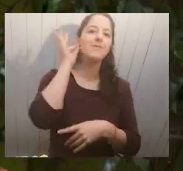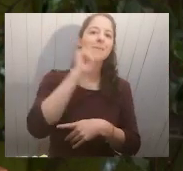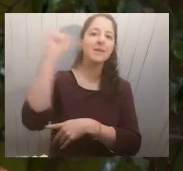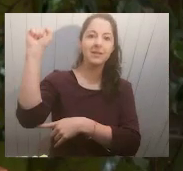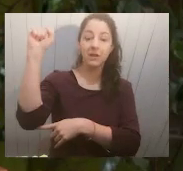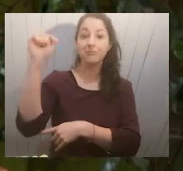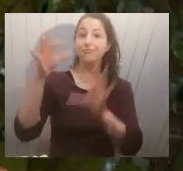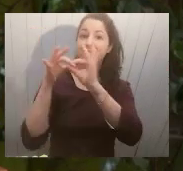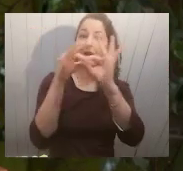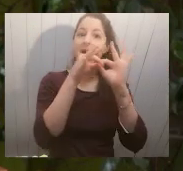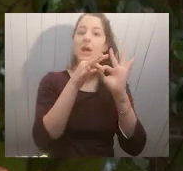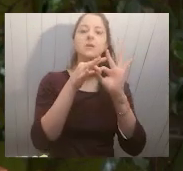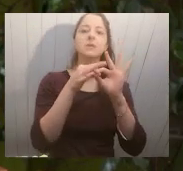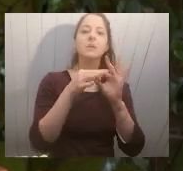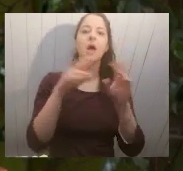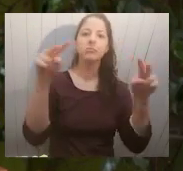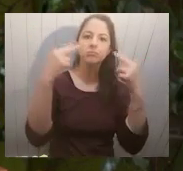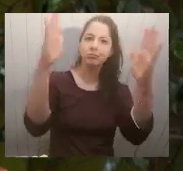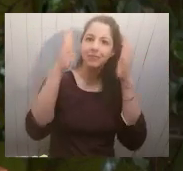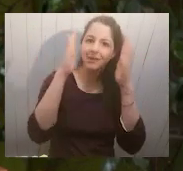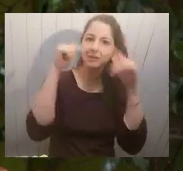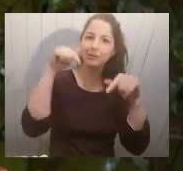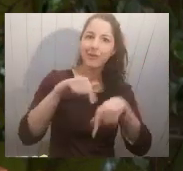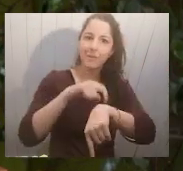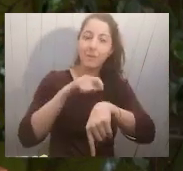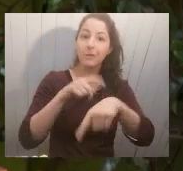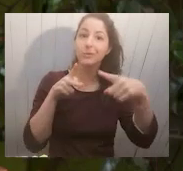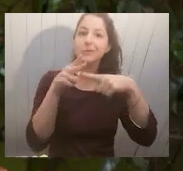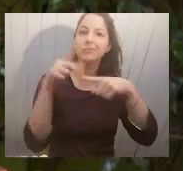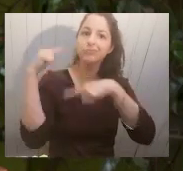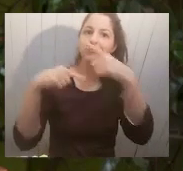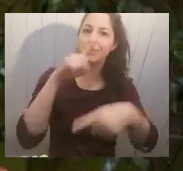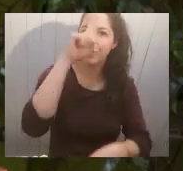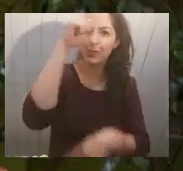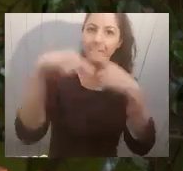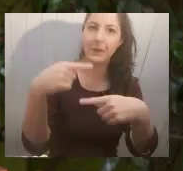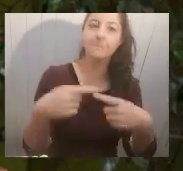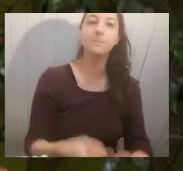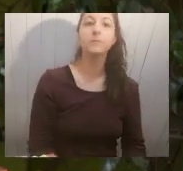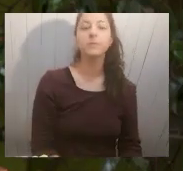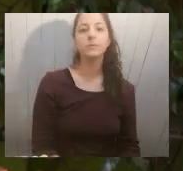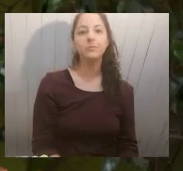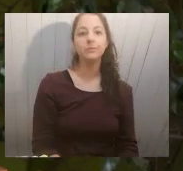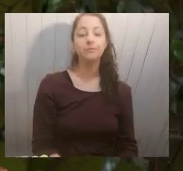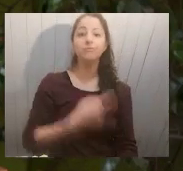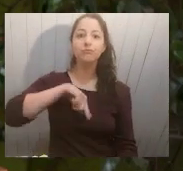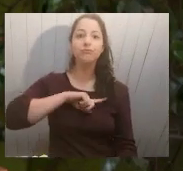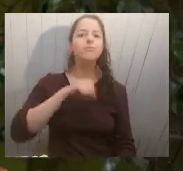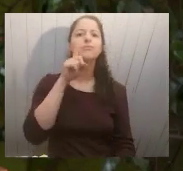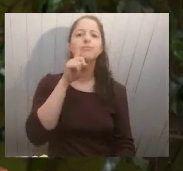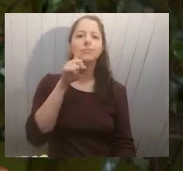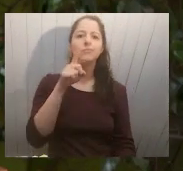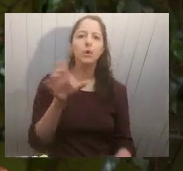prestan atención en este momento de interrupción de sus rutinas, a quienes nos organizamos en la solidaridad y la